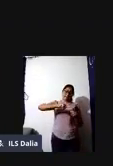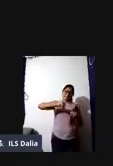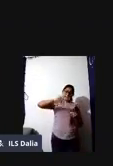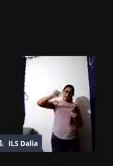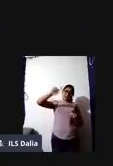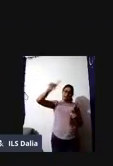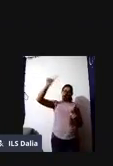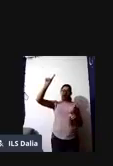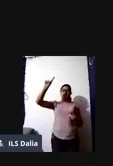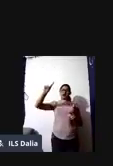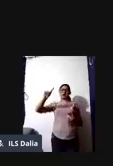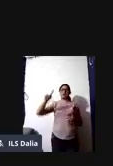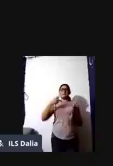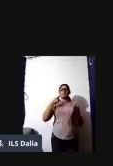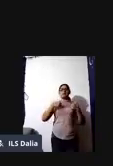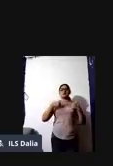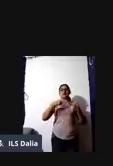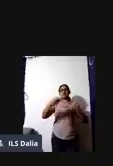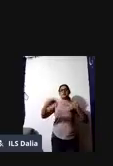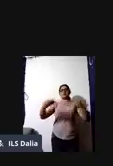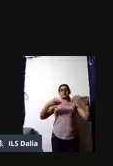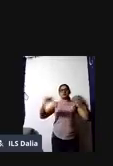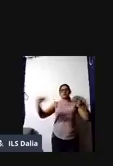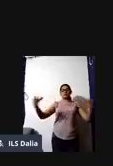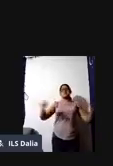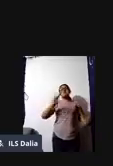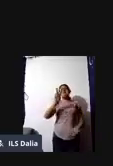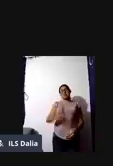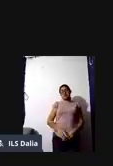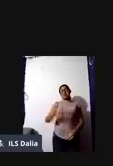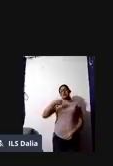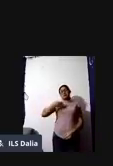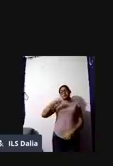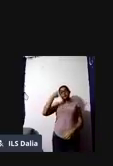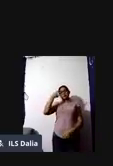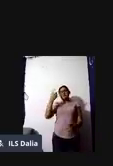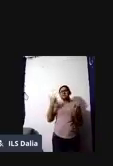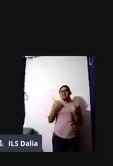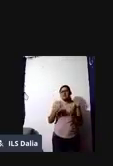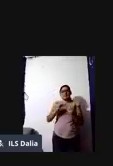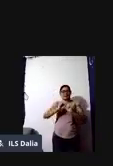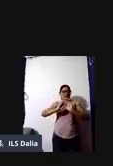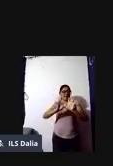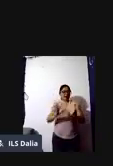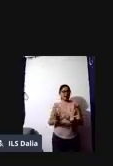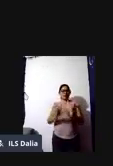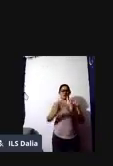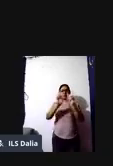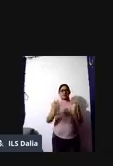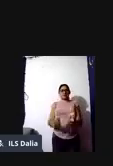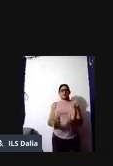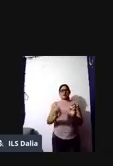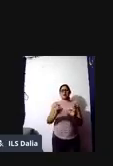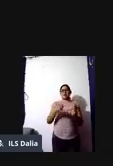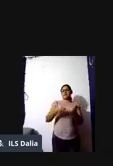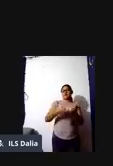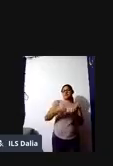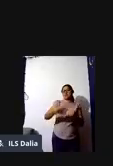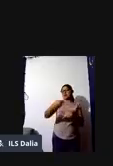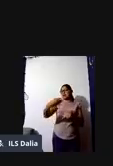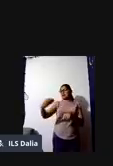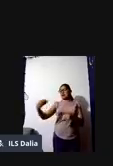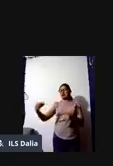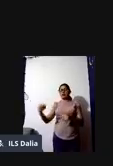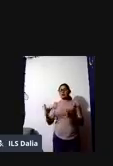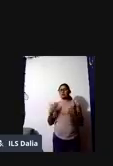entiendo mucho de epidemiología y la verdad es que tampoco es un tema de mi interés, hoy me estoy dando cuenta que cuando